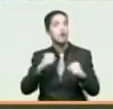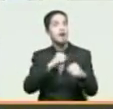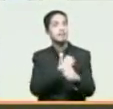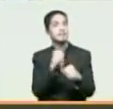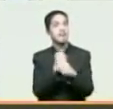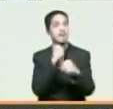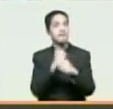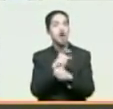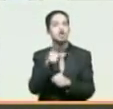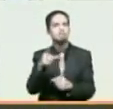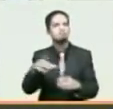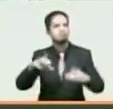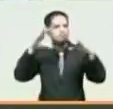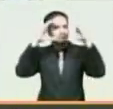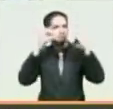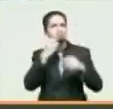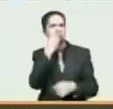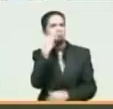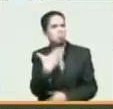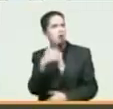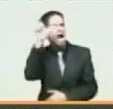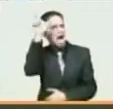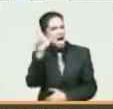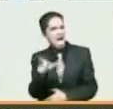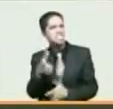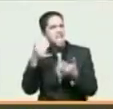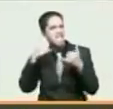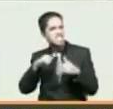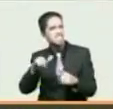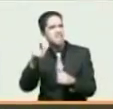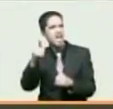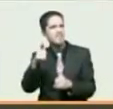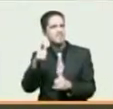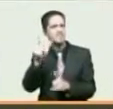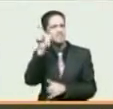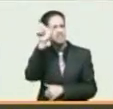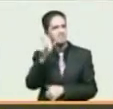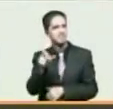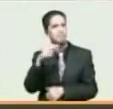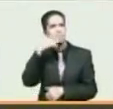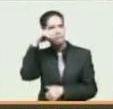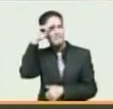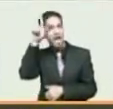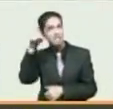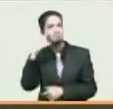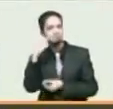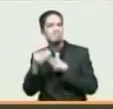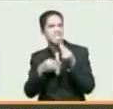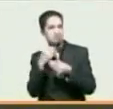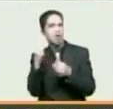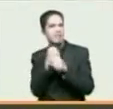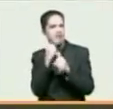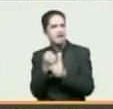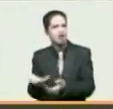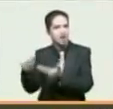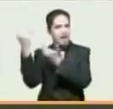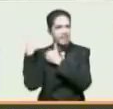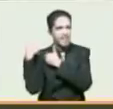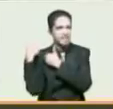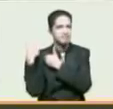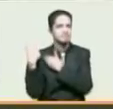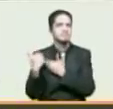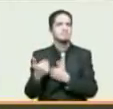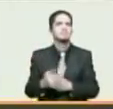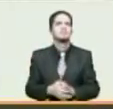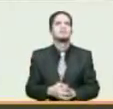Delcy Rodríguez, como buena hija de Jorge Rodríguez, mártir de la revolución, cumplió la tarea encomendada.